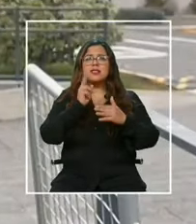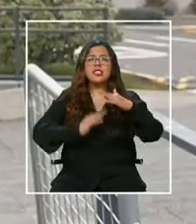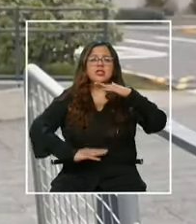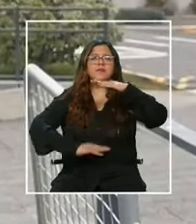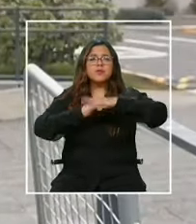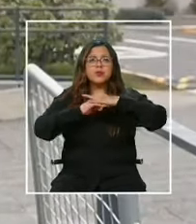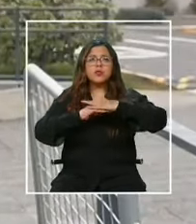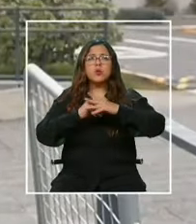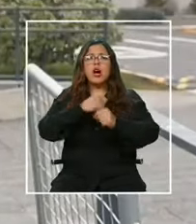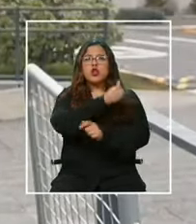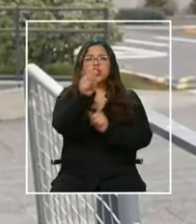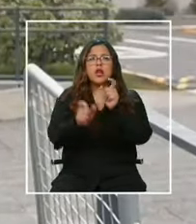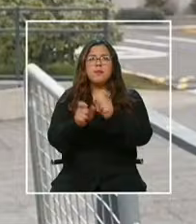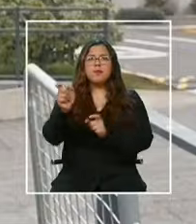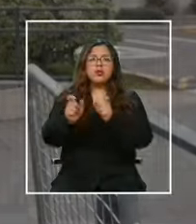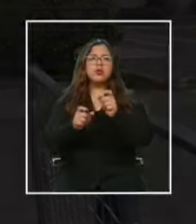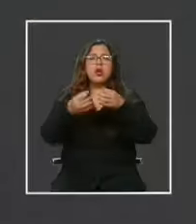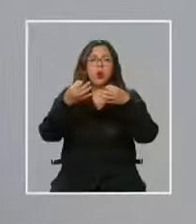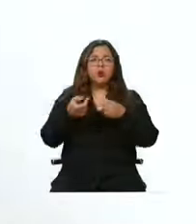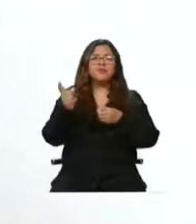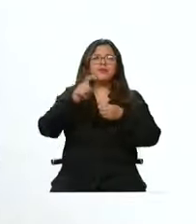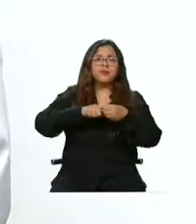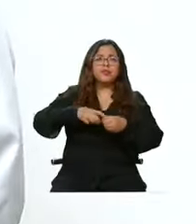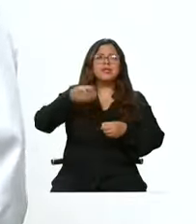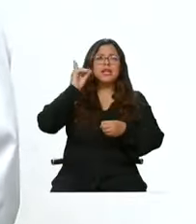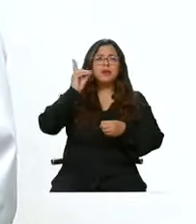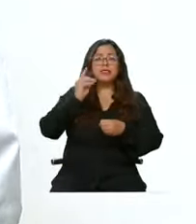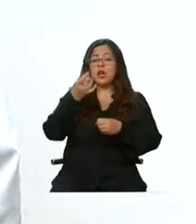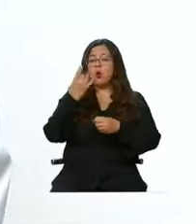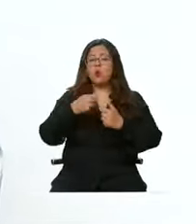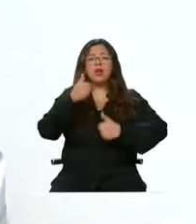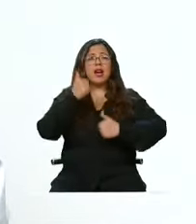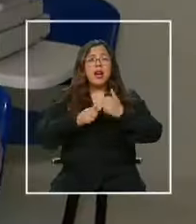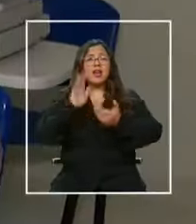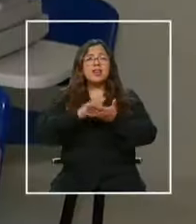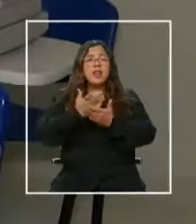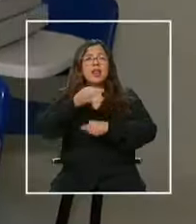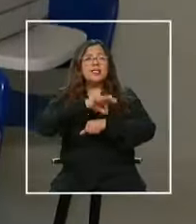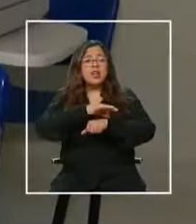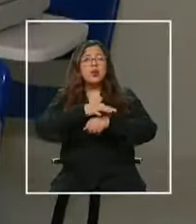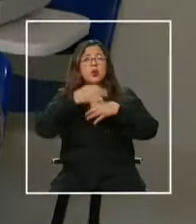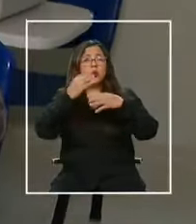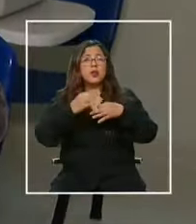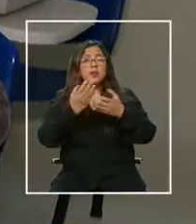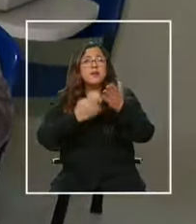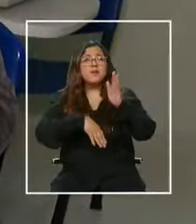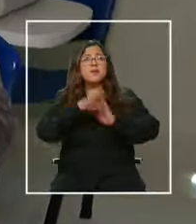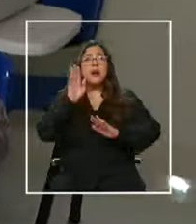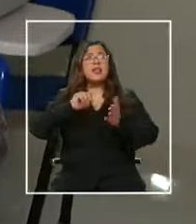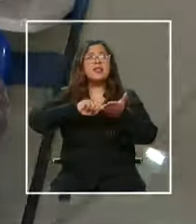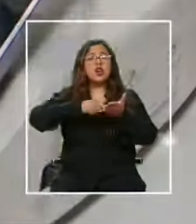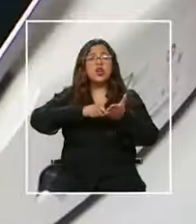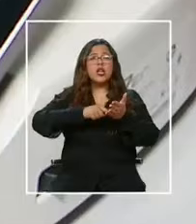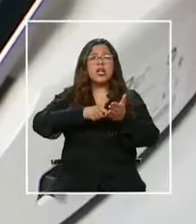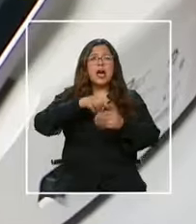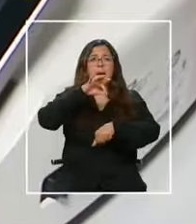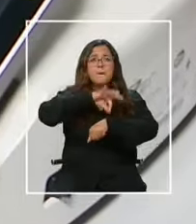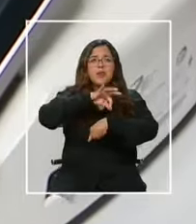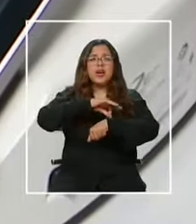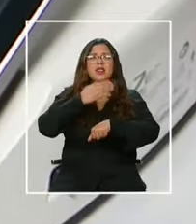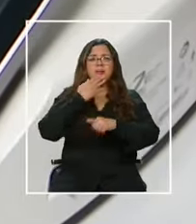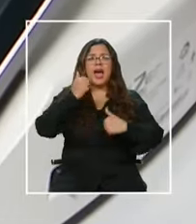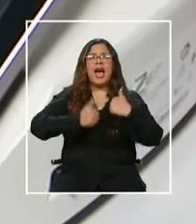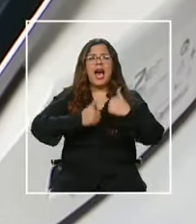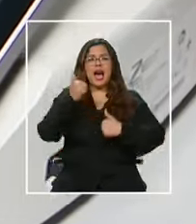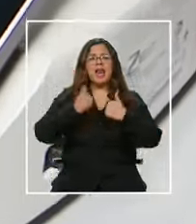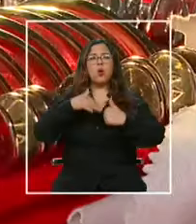las personas que tengan registro de discapacidad. No es la única carrera del área de la salud que vive su boom. Tecnología médica es otra de las